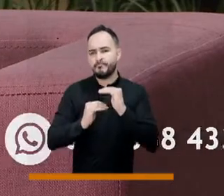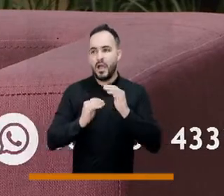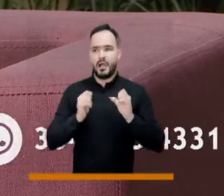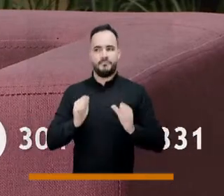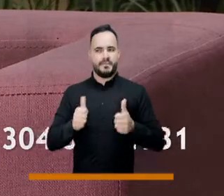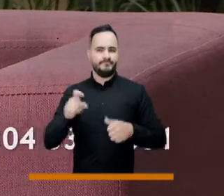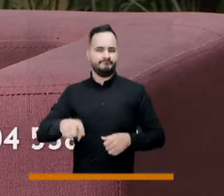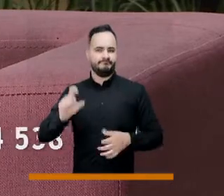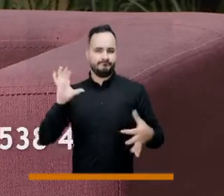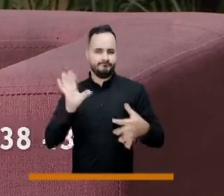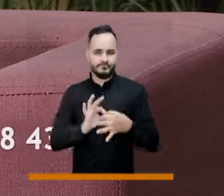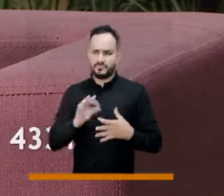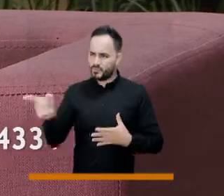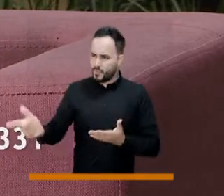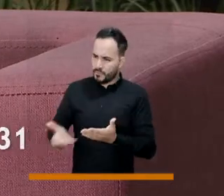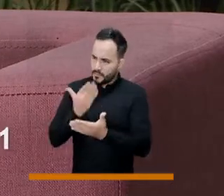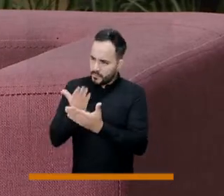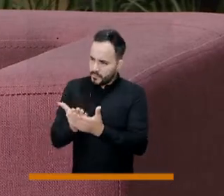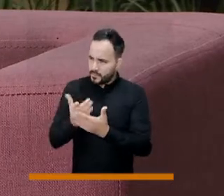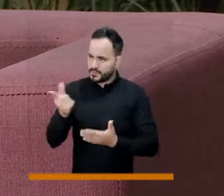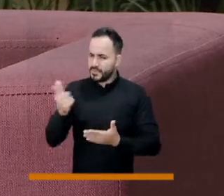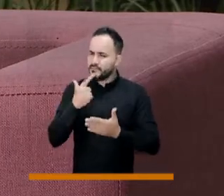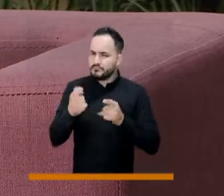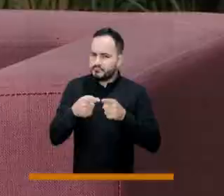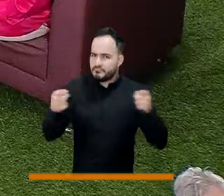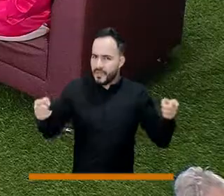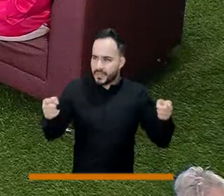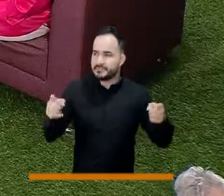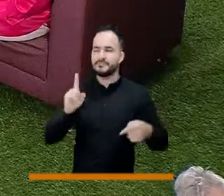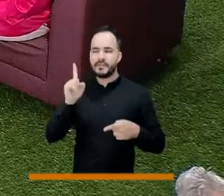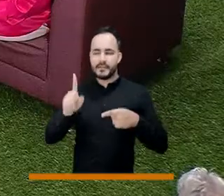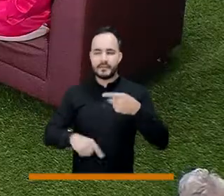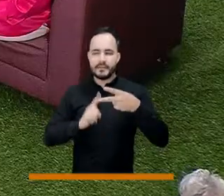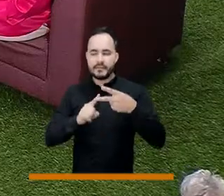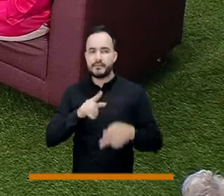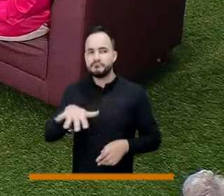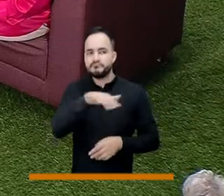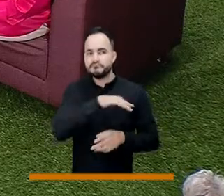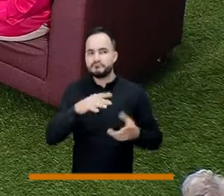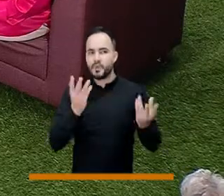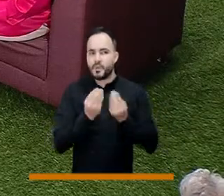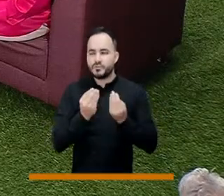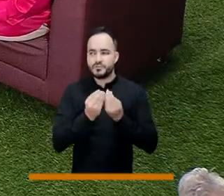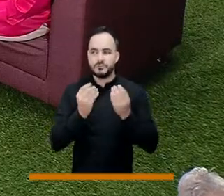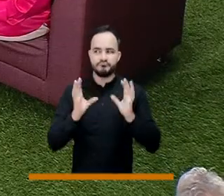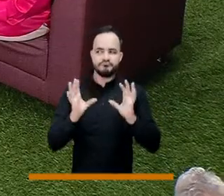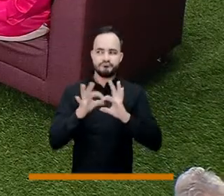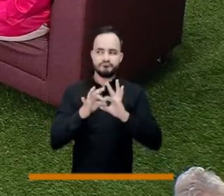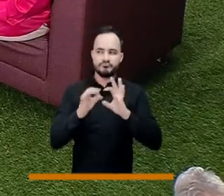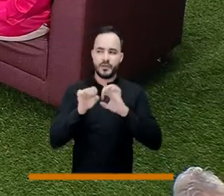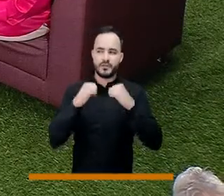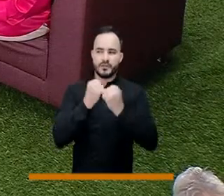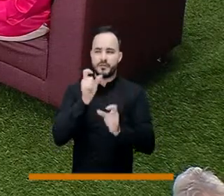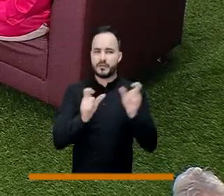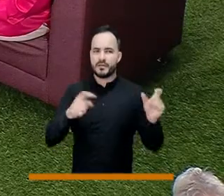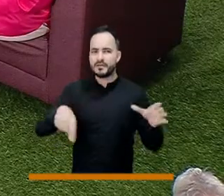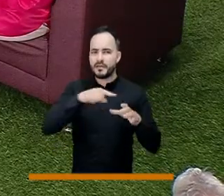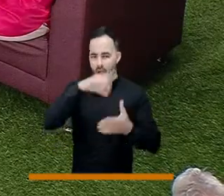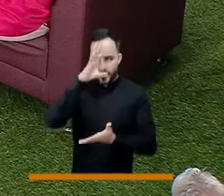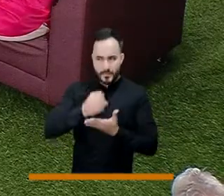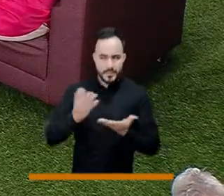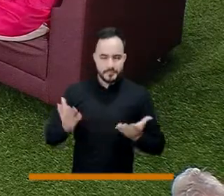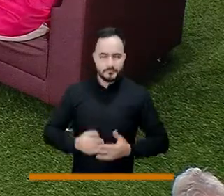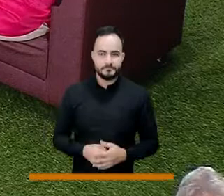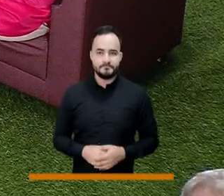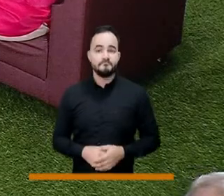no solamente pasa por la propuesta que usted hace, sino también por cómo la sopesan sus compañeros en la corporación? Claro